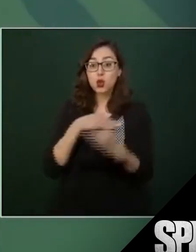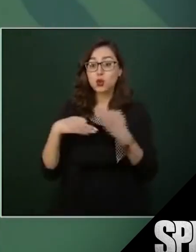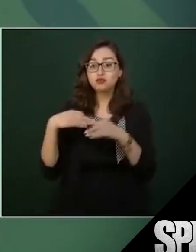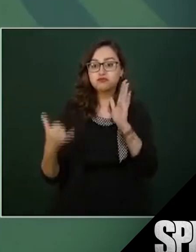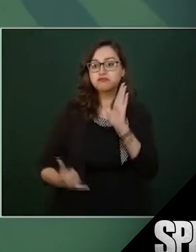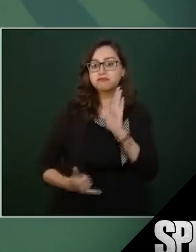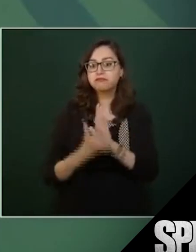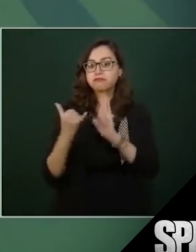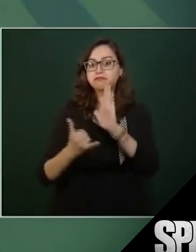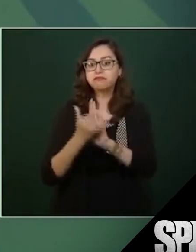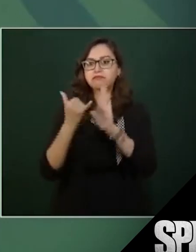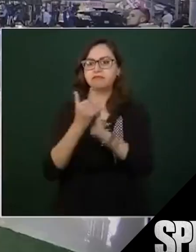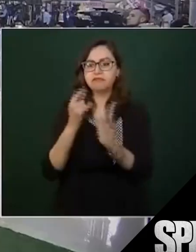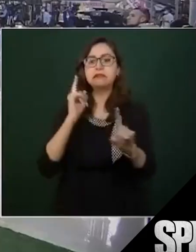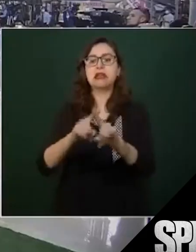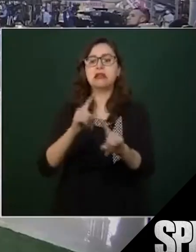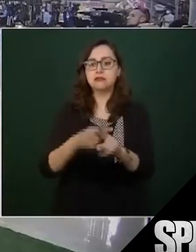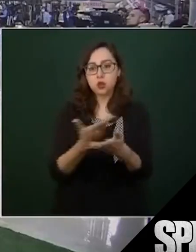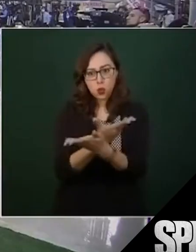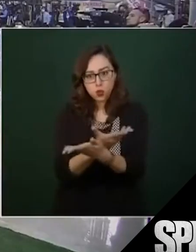de la nación,